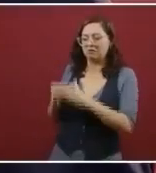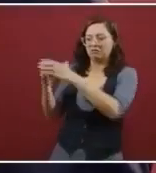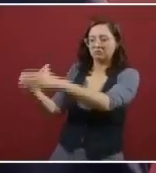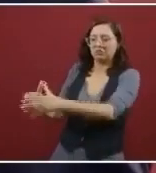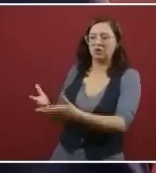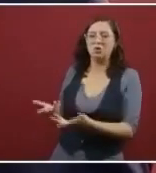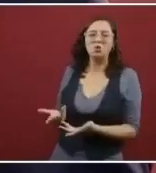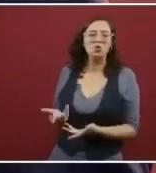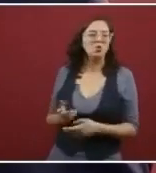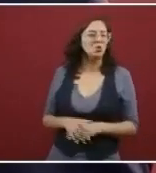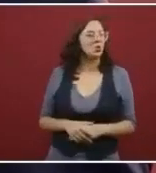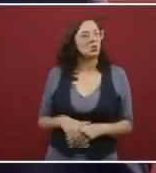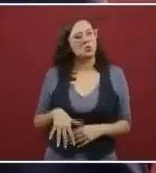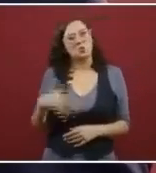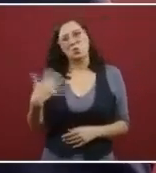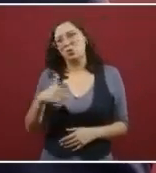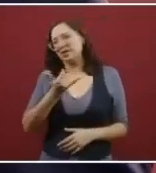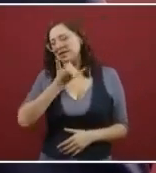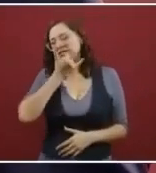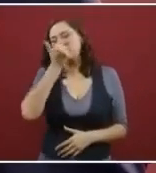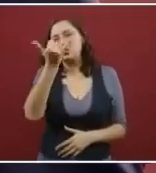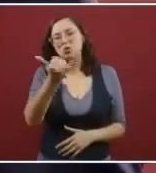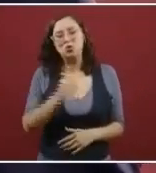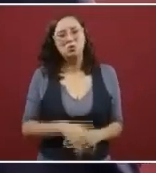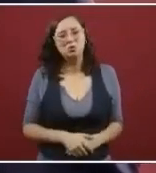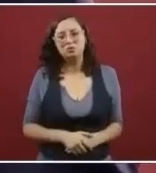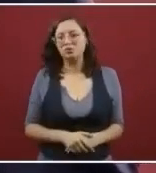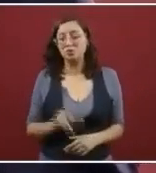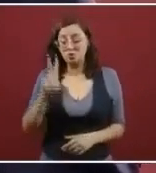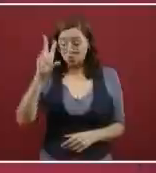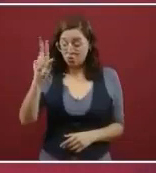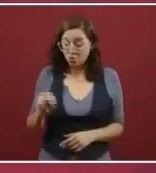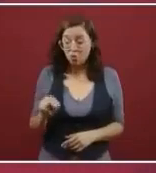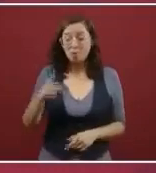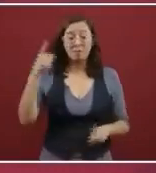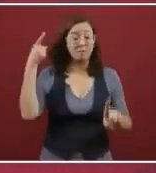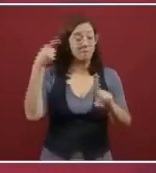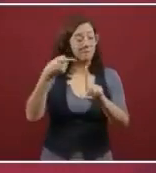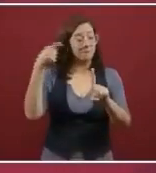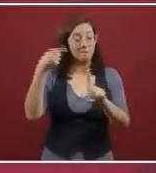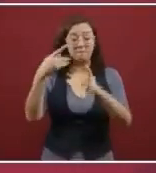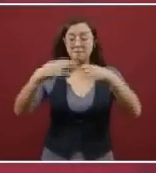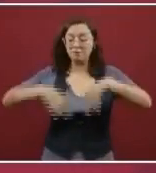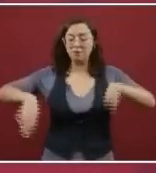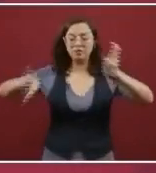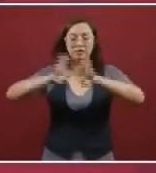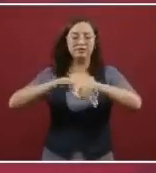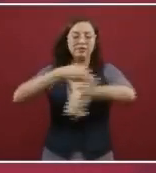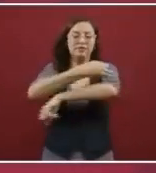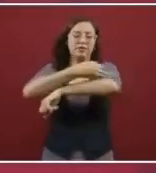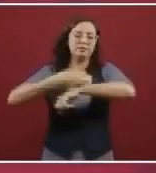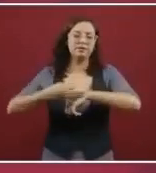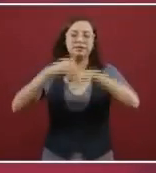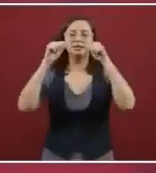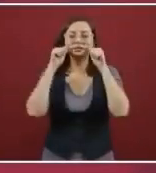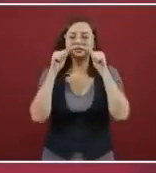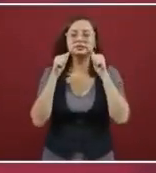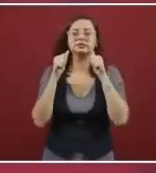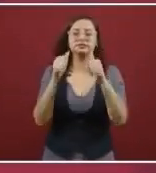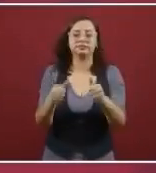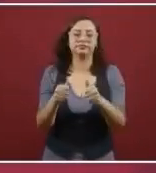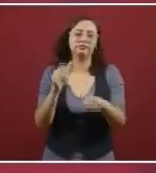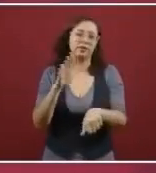Y no, hay que atender a la familia, hay que